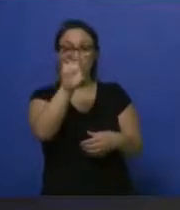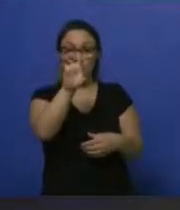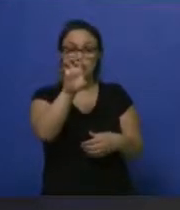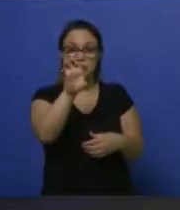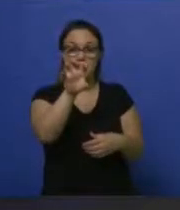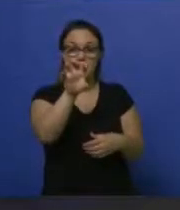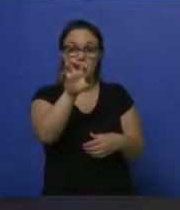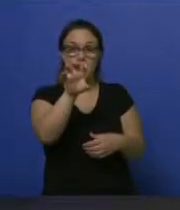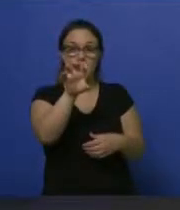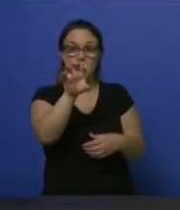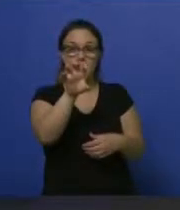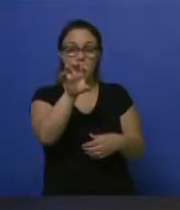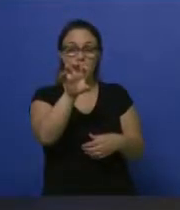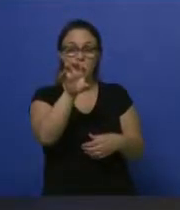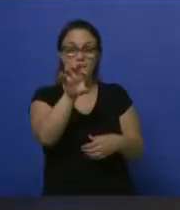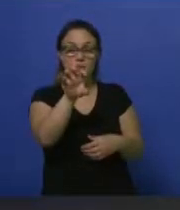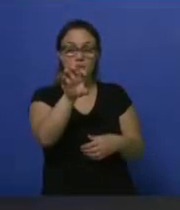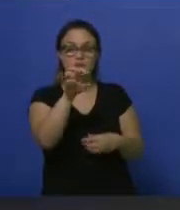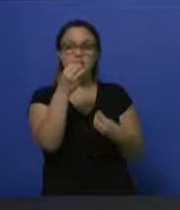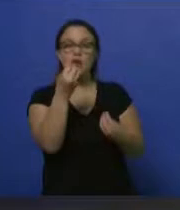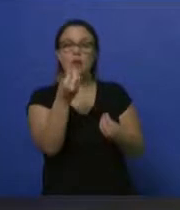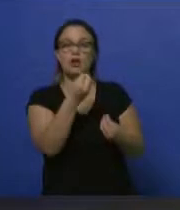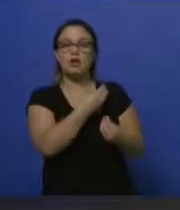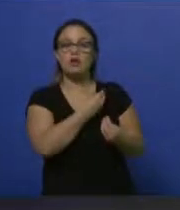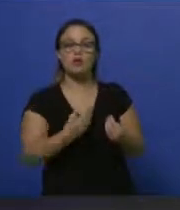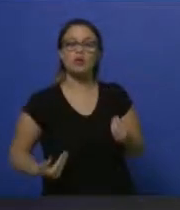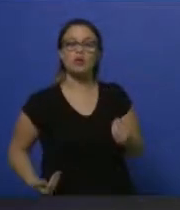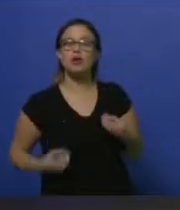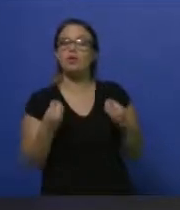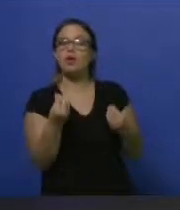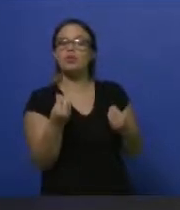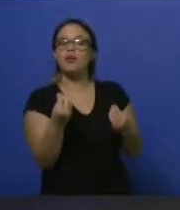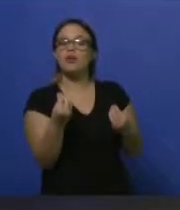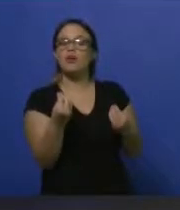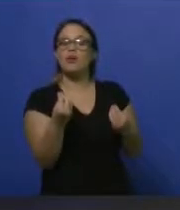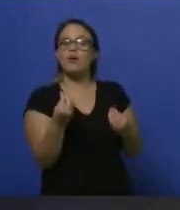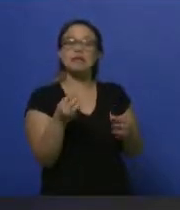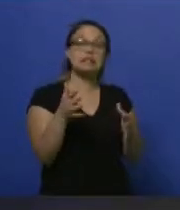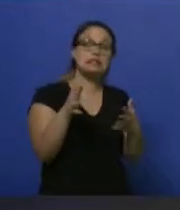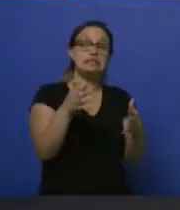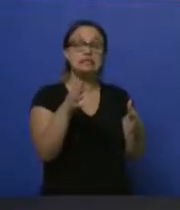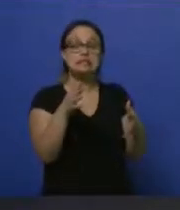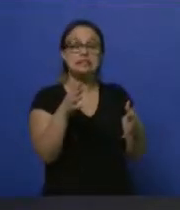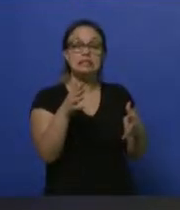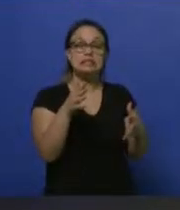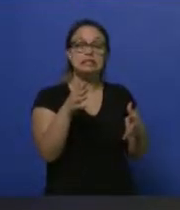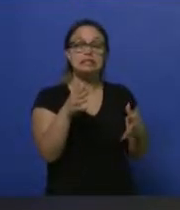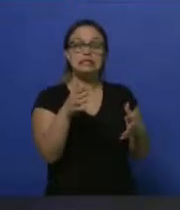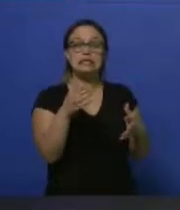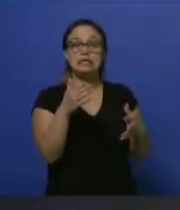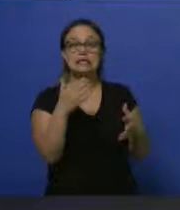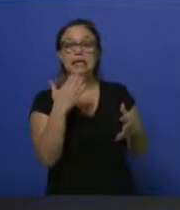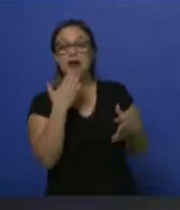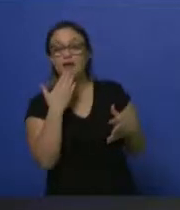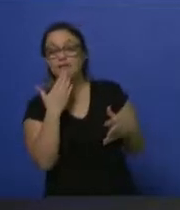elección provincial donde Schiaretti se juega su suerte, se lo vuelvo a decir, para mí... Estamos hablando entre abril y mayo. Entre